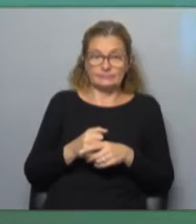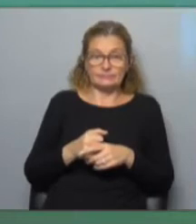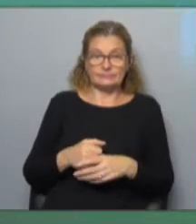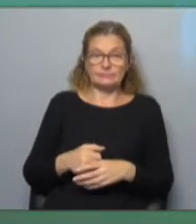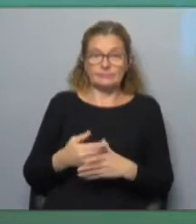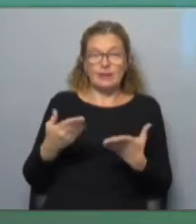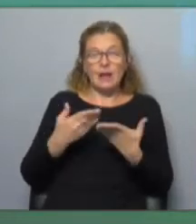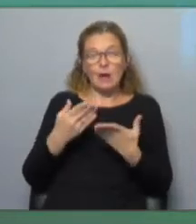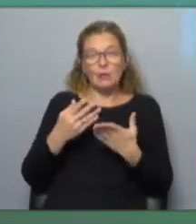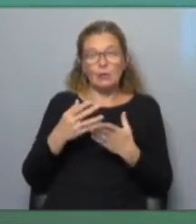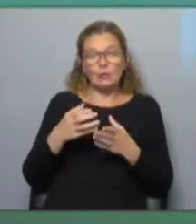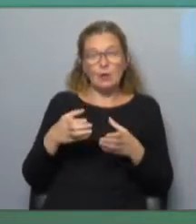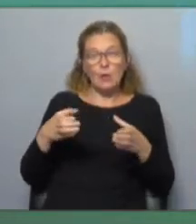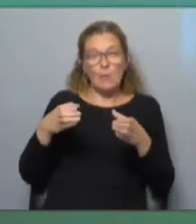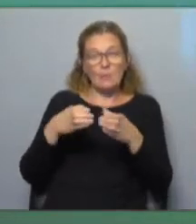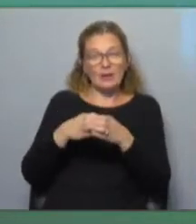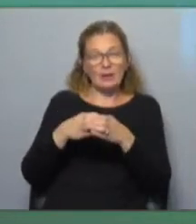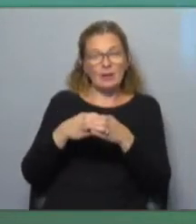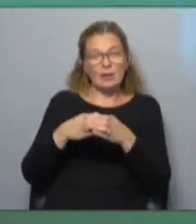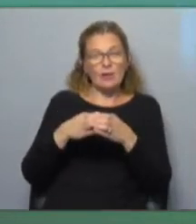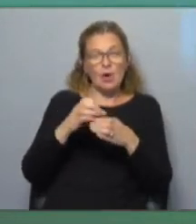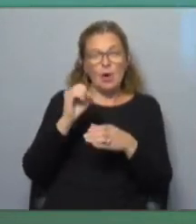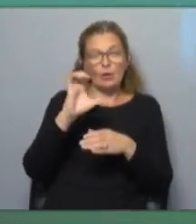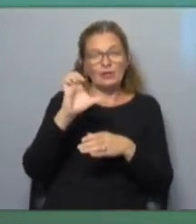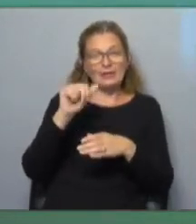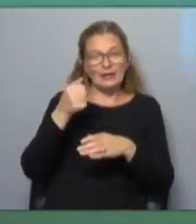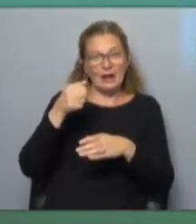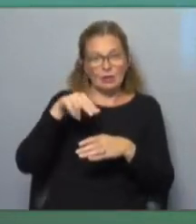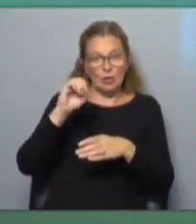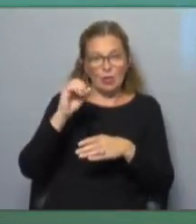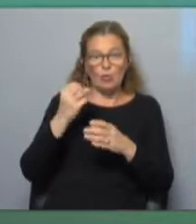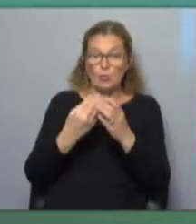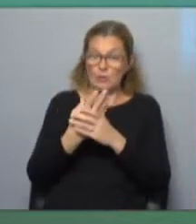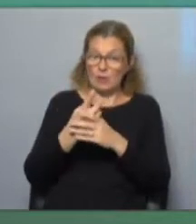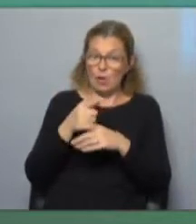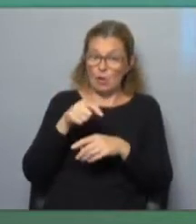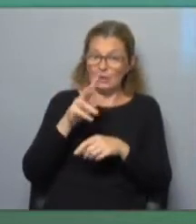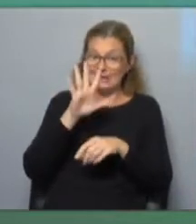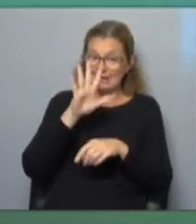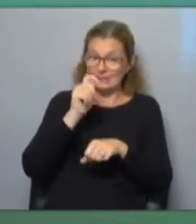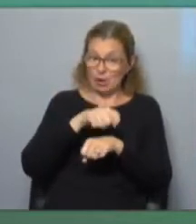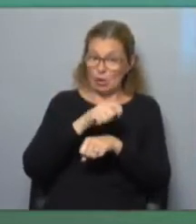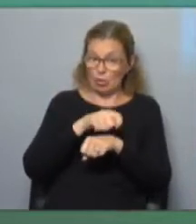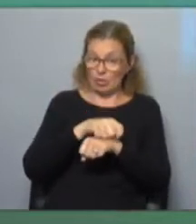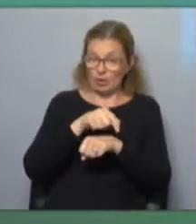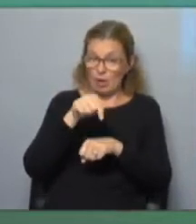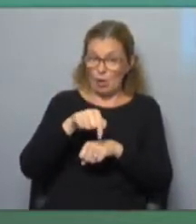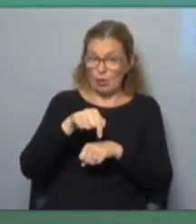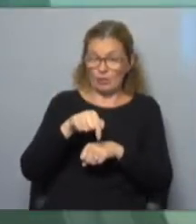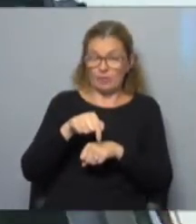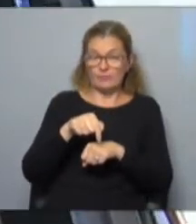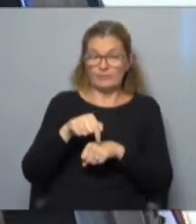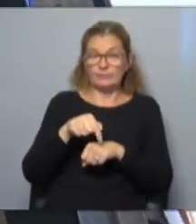Ahora Operación Océano más novedades hoy se concretó la quinta condena en el marco de esa operación justamente así